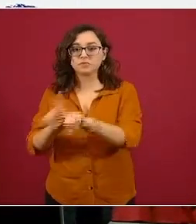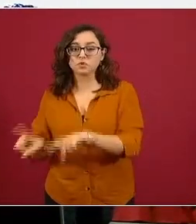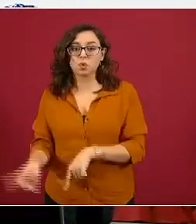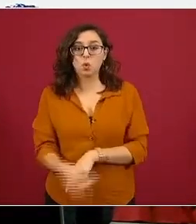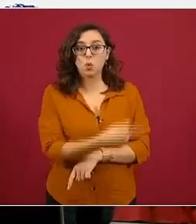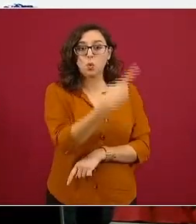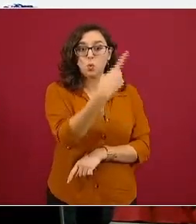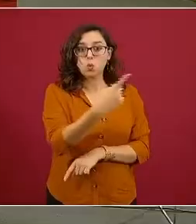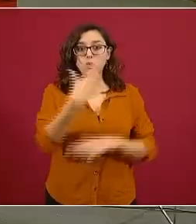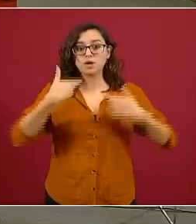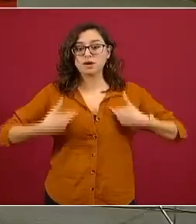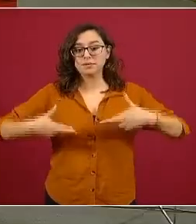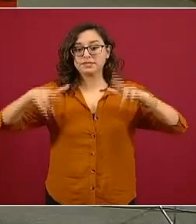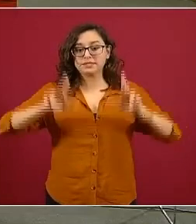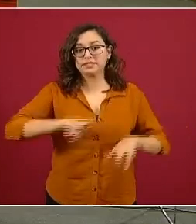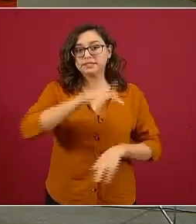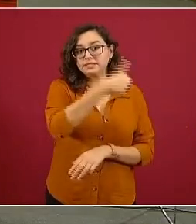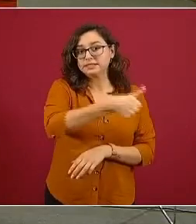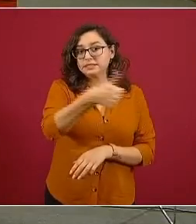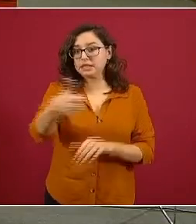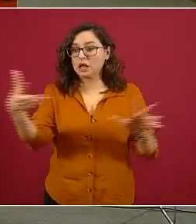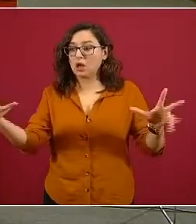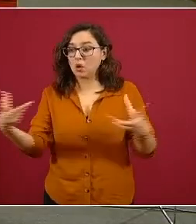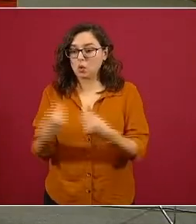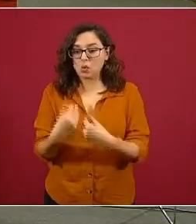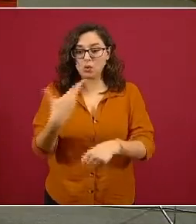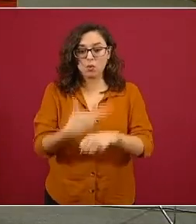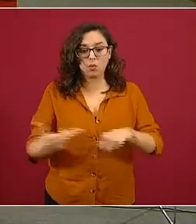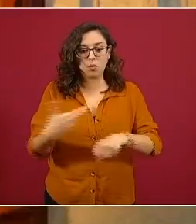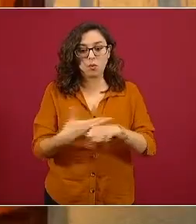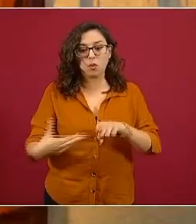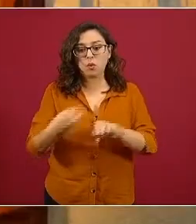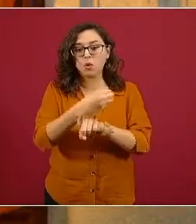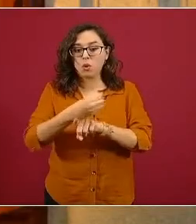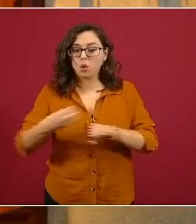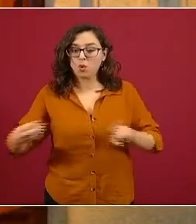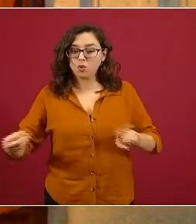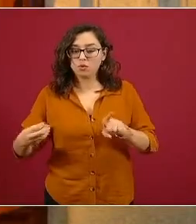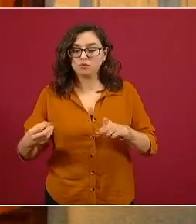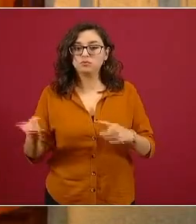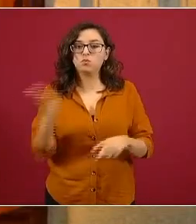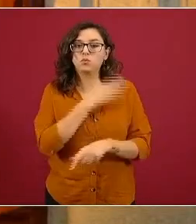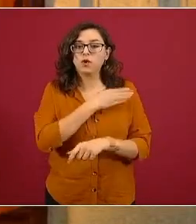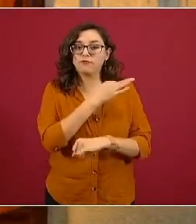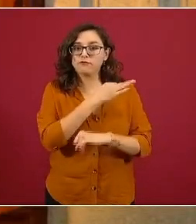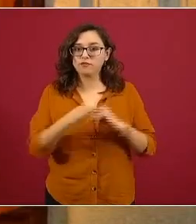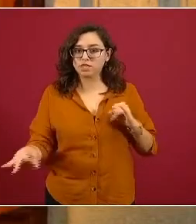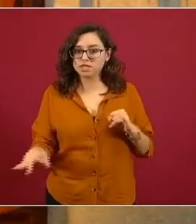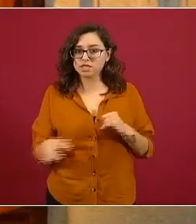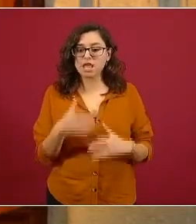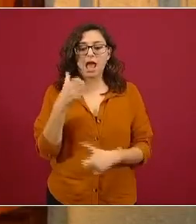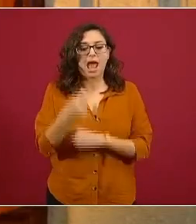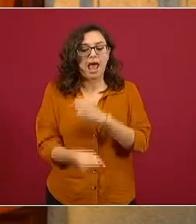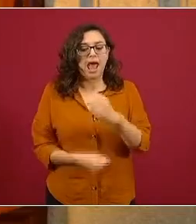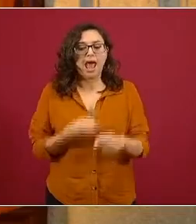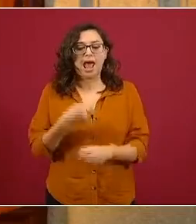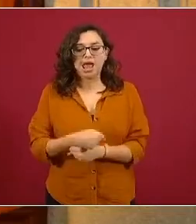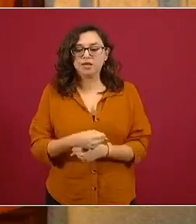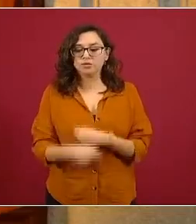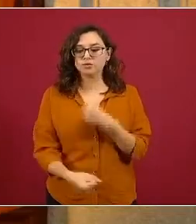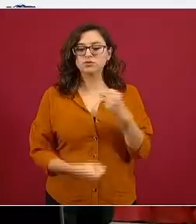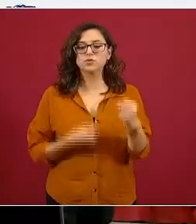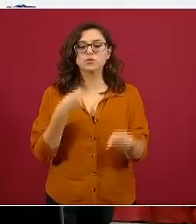participan en la organización del Buen Fin. Así es que cada año se evalúan